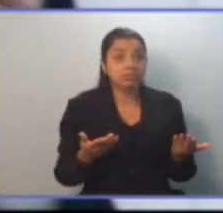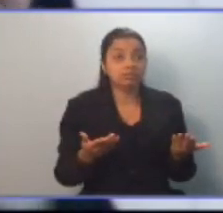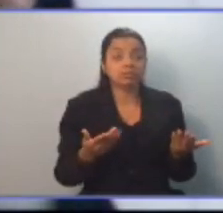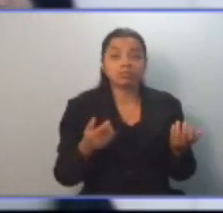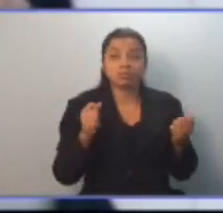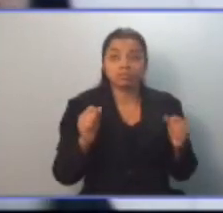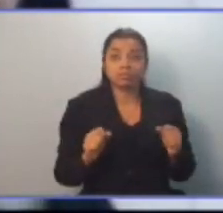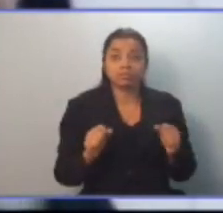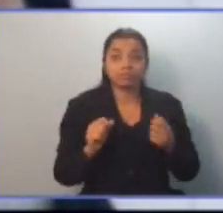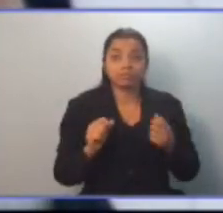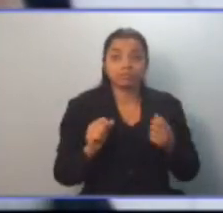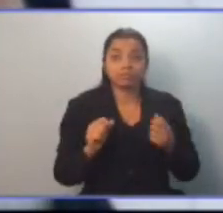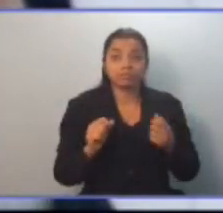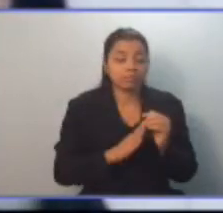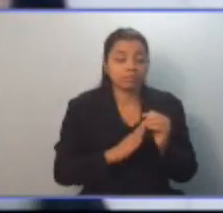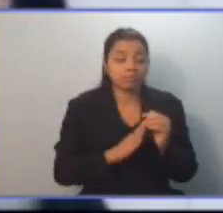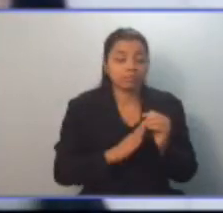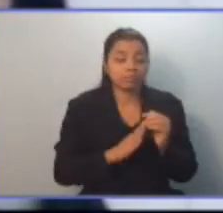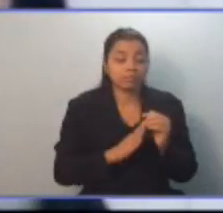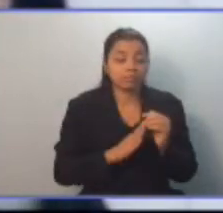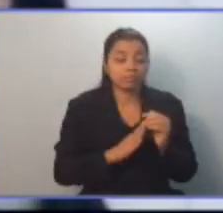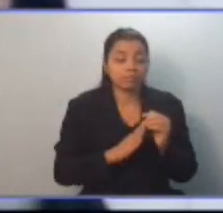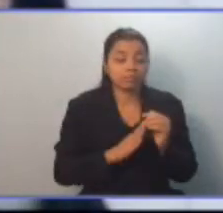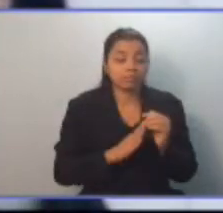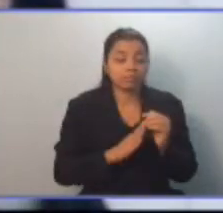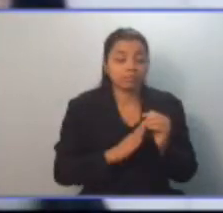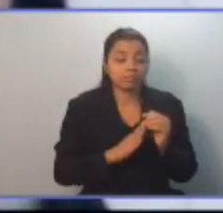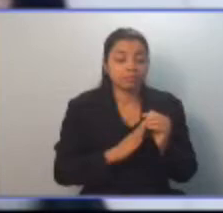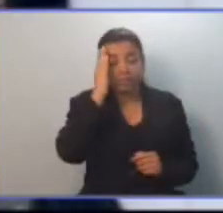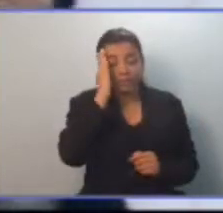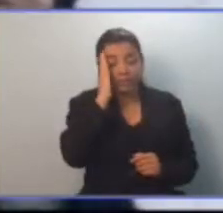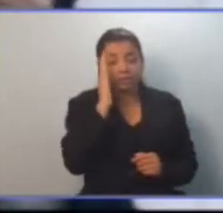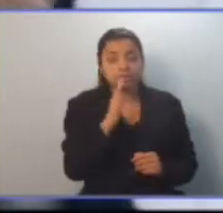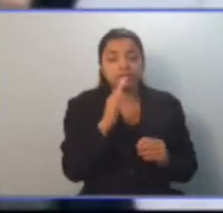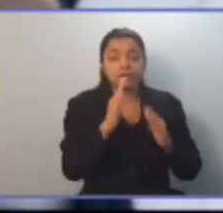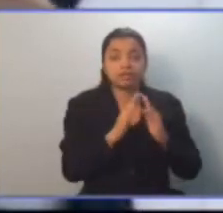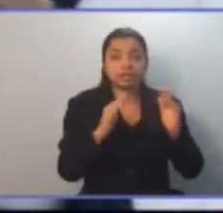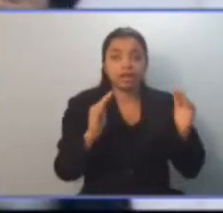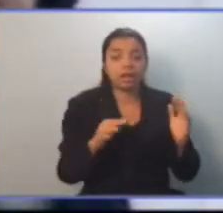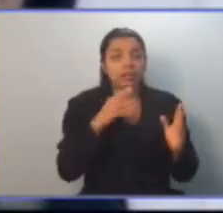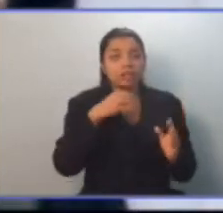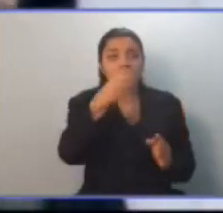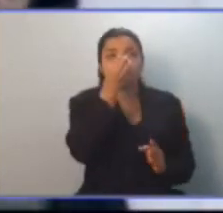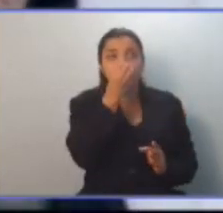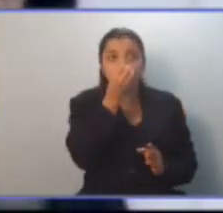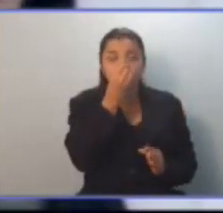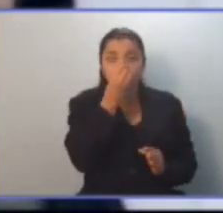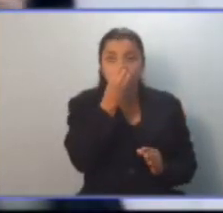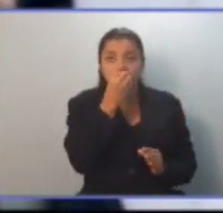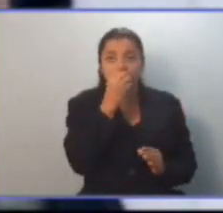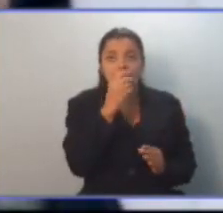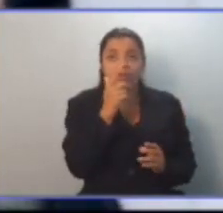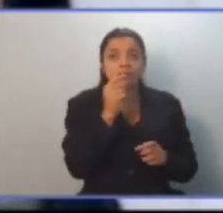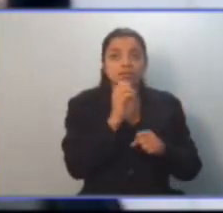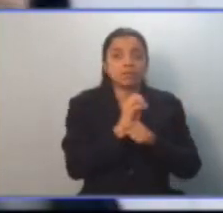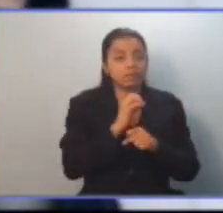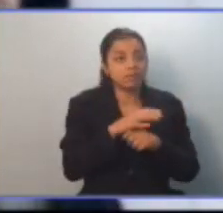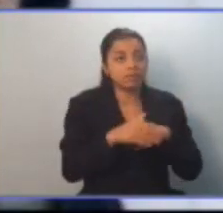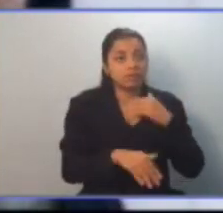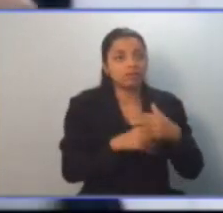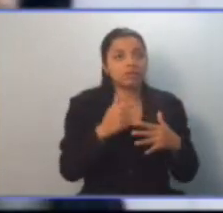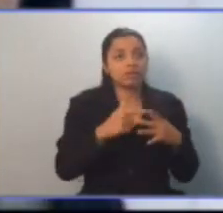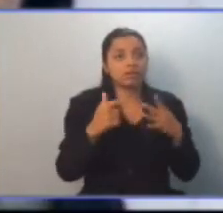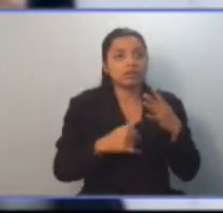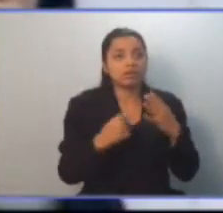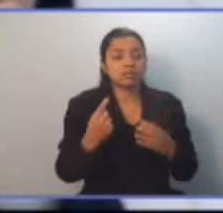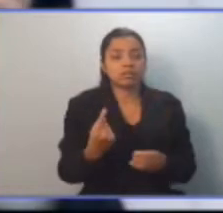tener las comodidades de estar en ese lugar, saber que van a tener casa, que van a tener comida y que van a tener la asesoría legal y el apoyo de